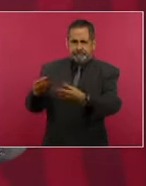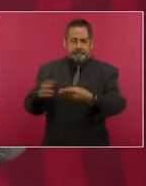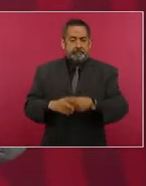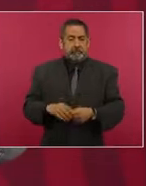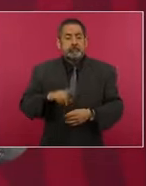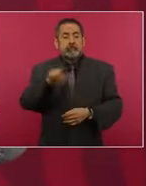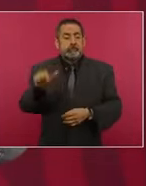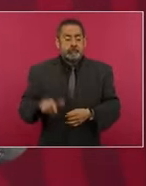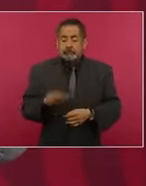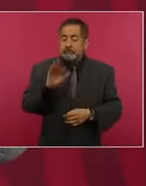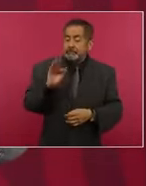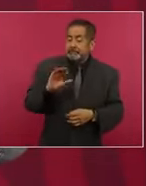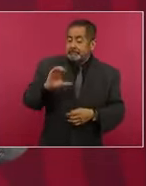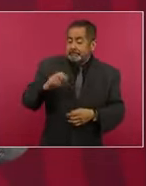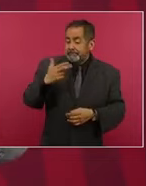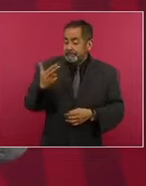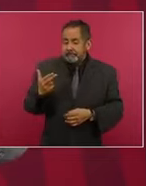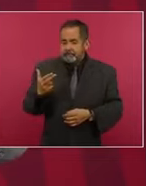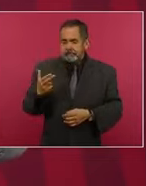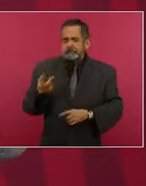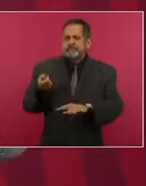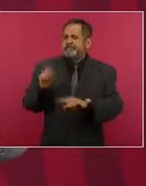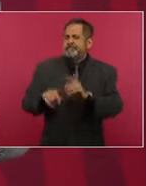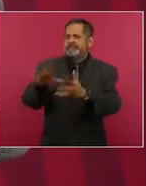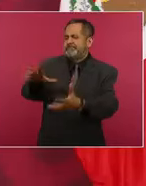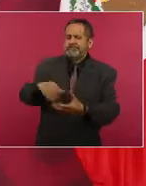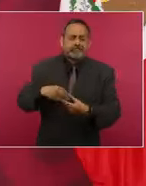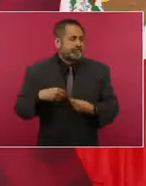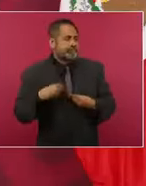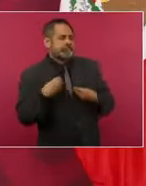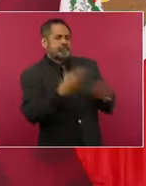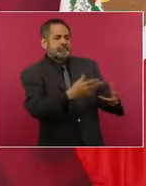Felipe Calderón entregó a las empresas mineras